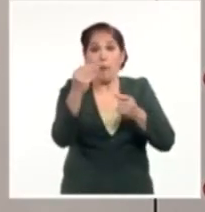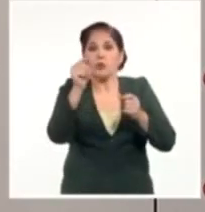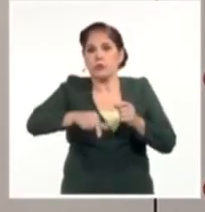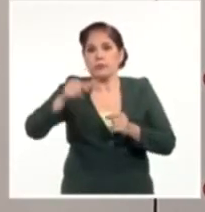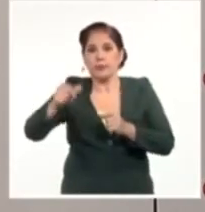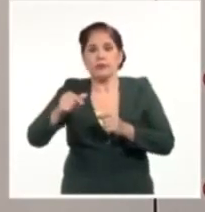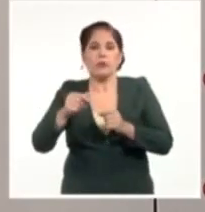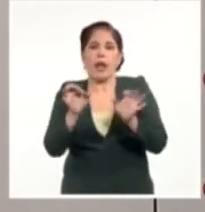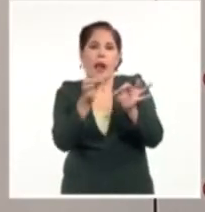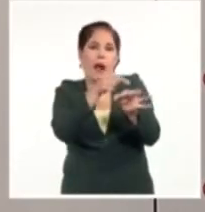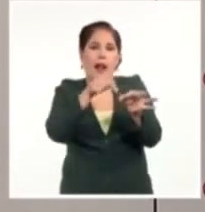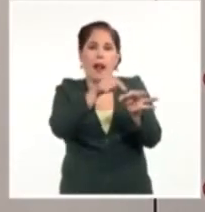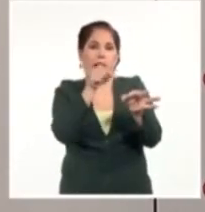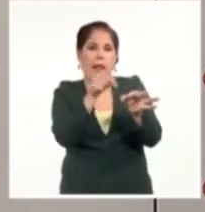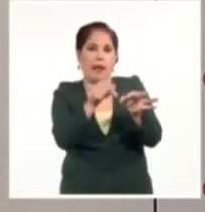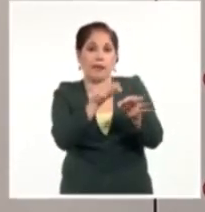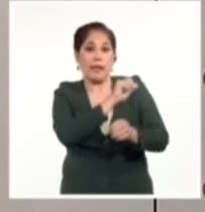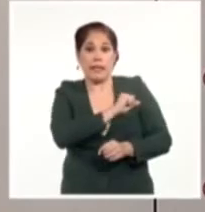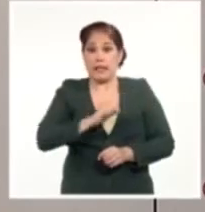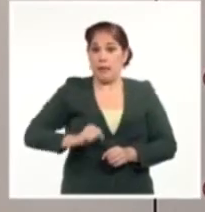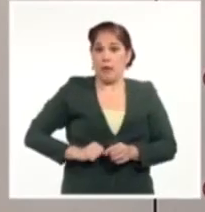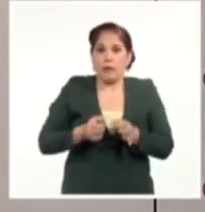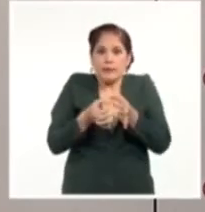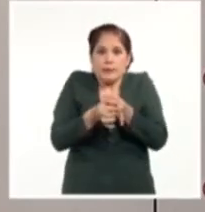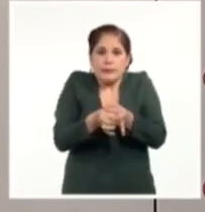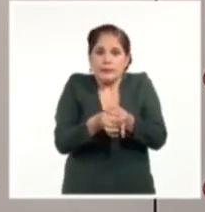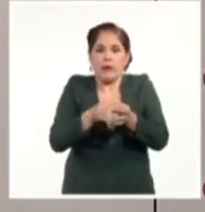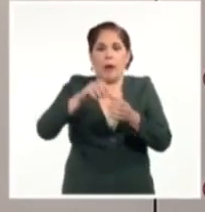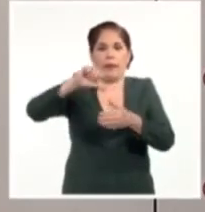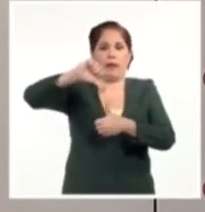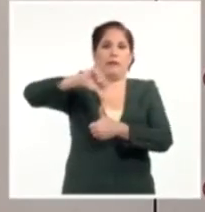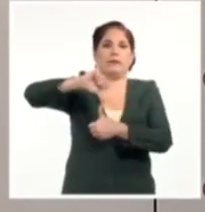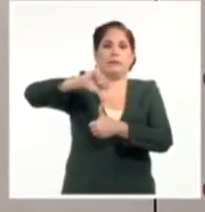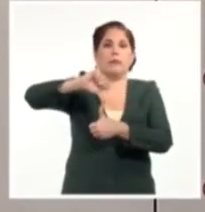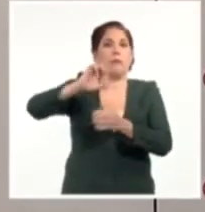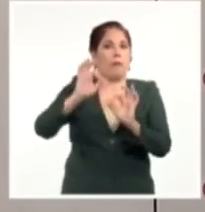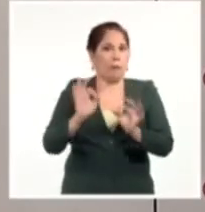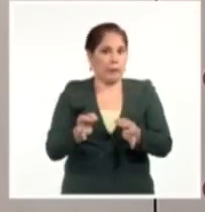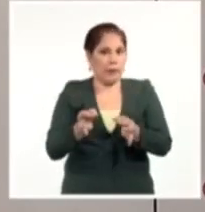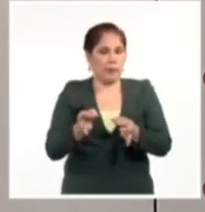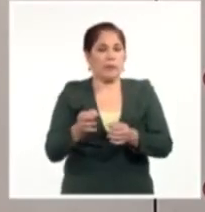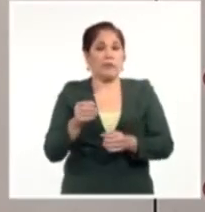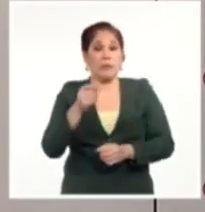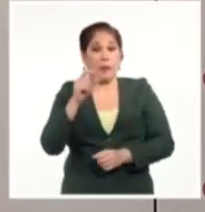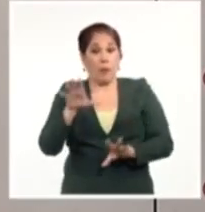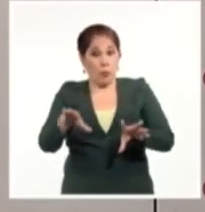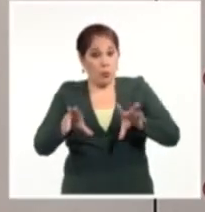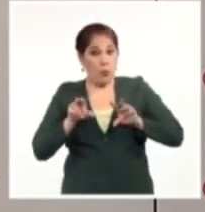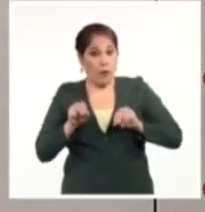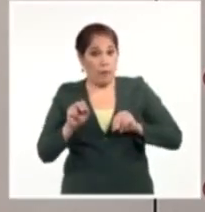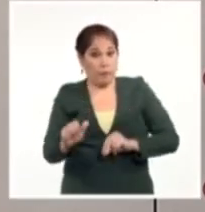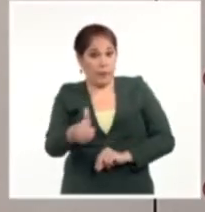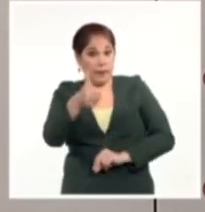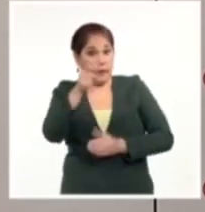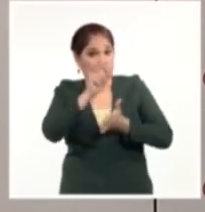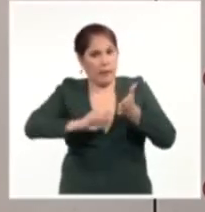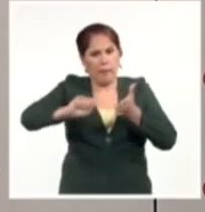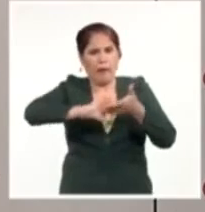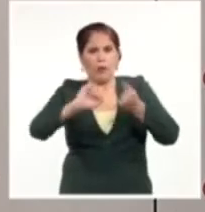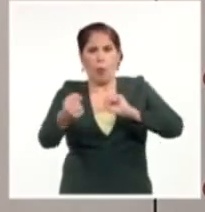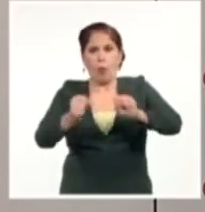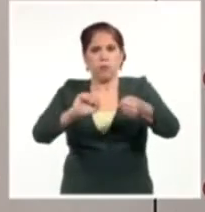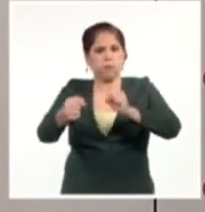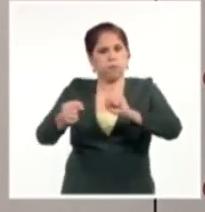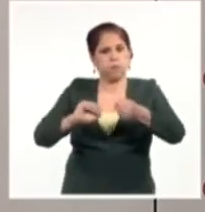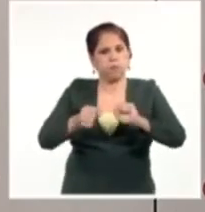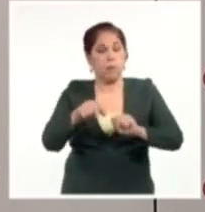territorio reducido, el país más pequeño de la América continental. Llegó Nayib Bukele a gobernar con un plan de control territorial